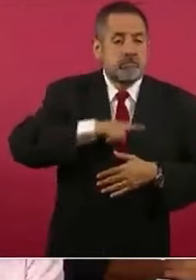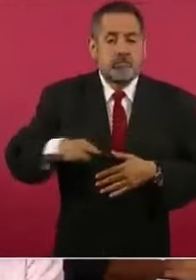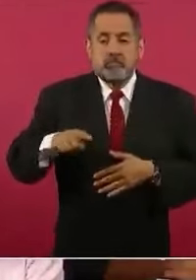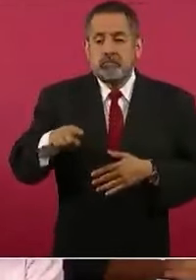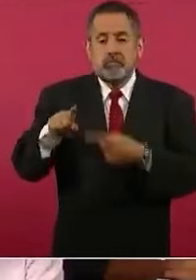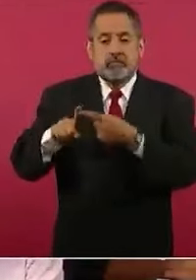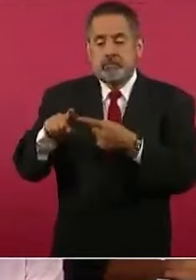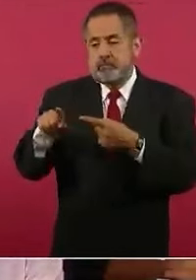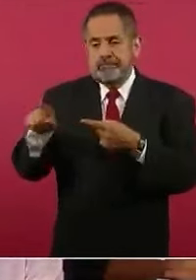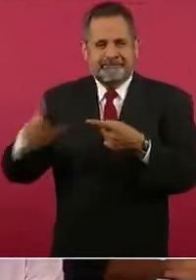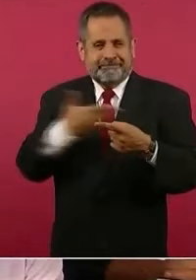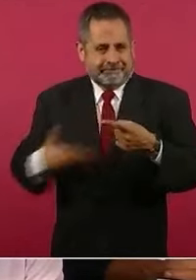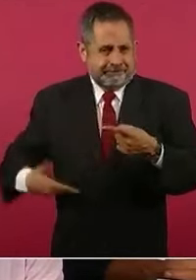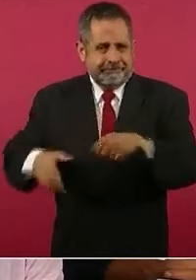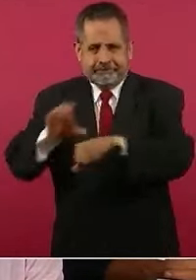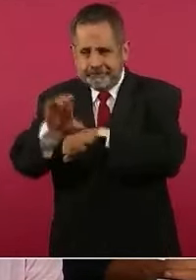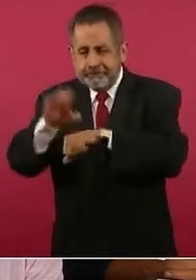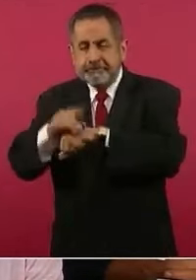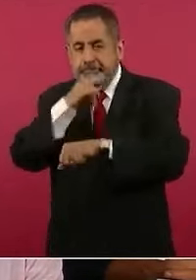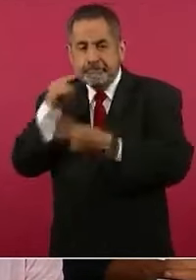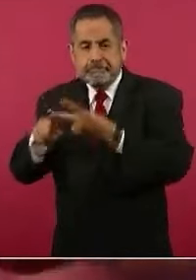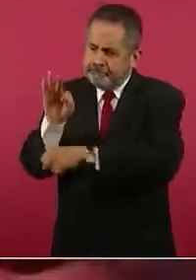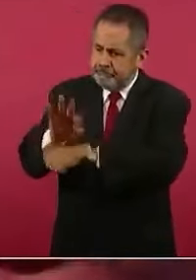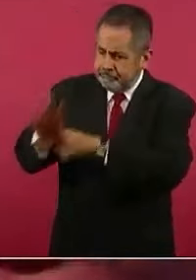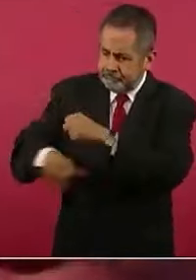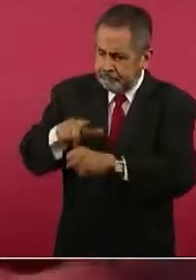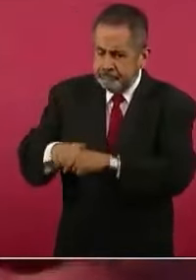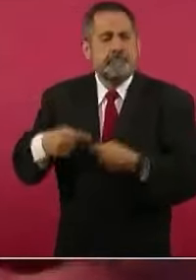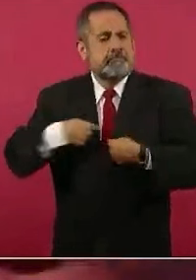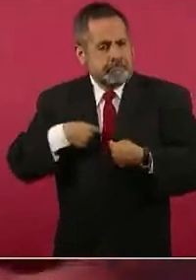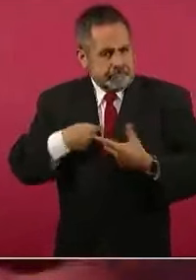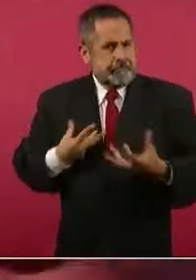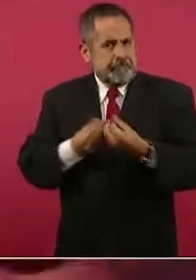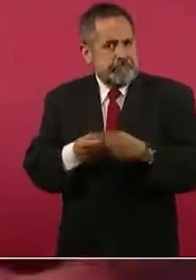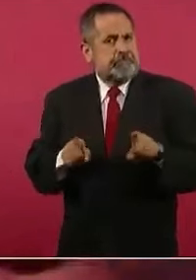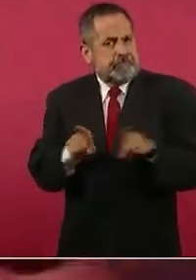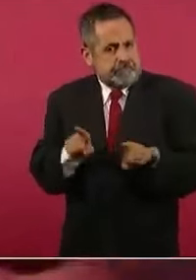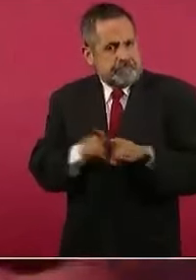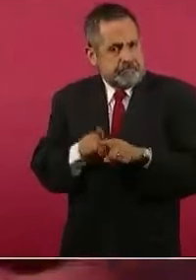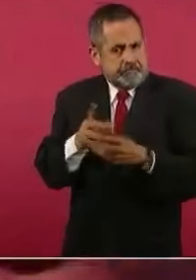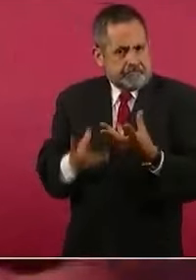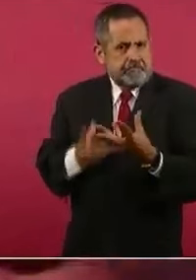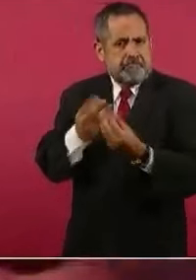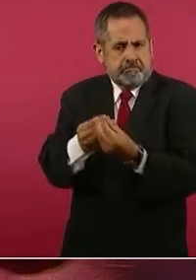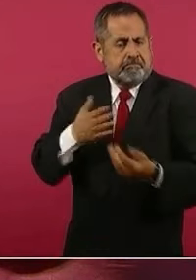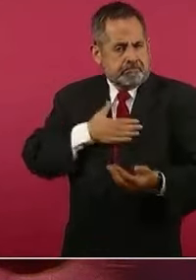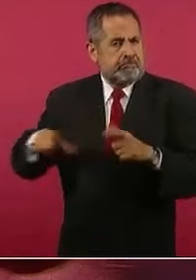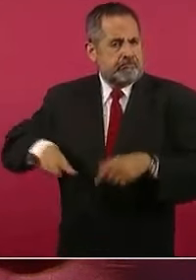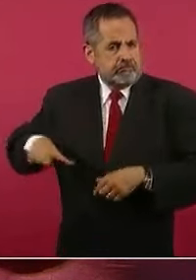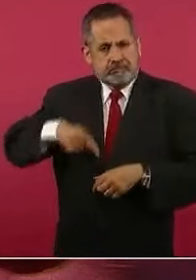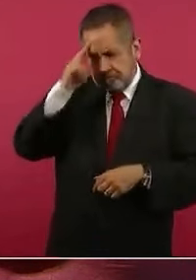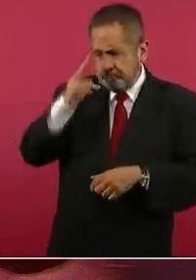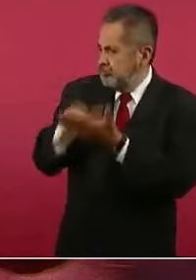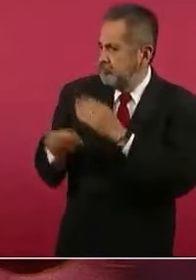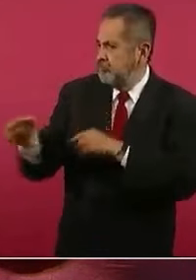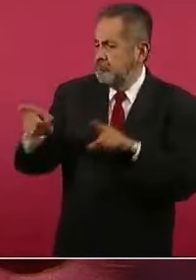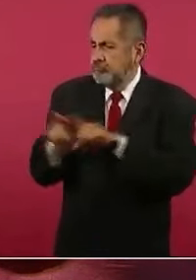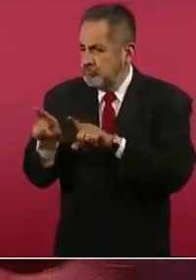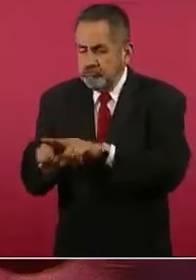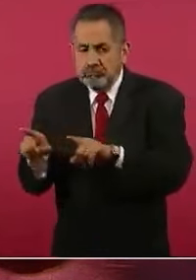y Petro en pro de los derechos de los animales como parte de la agenda de su gobierno de izquierda, vanguardista y democrático?